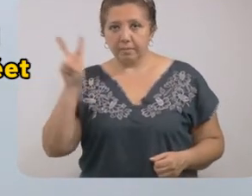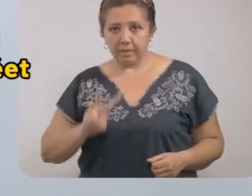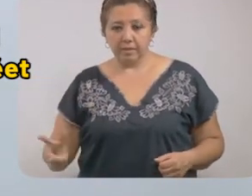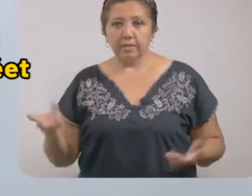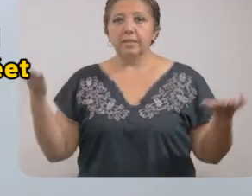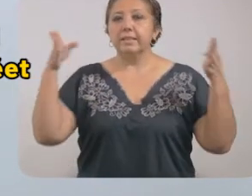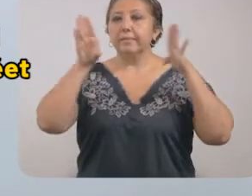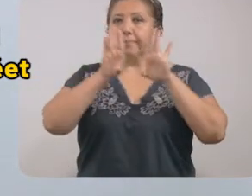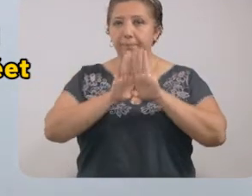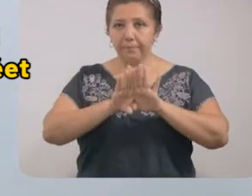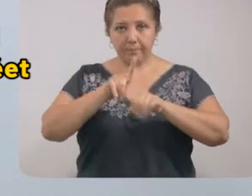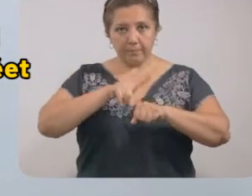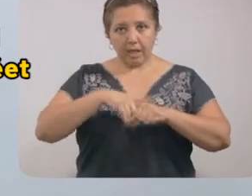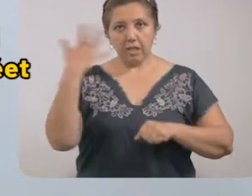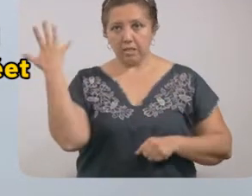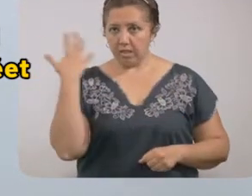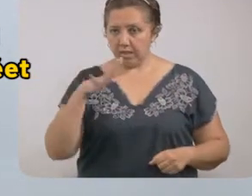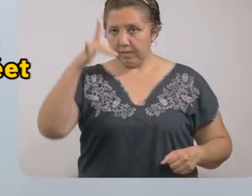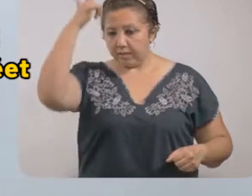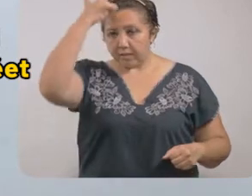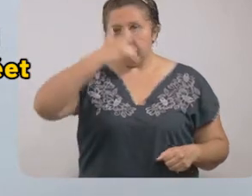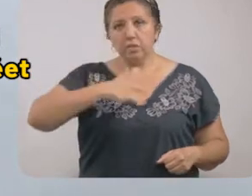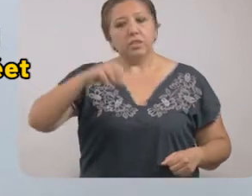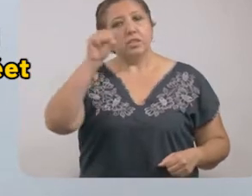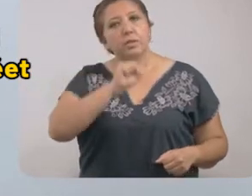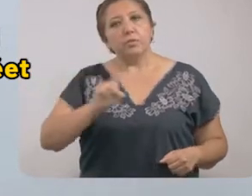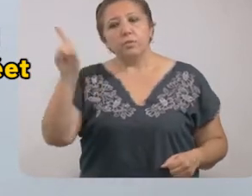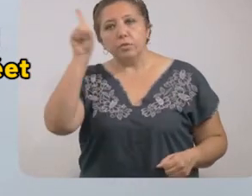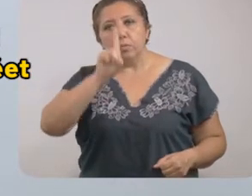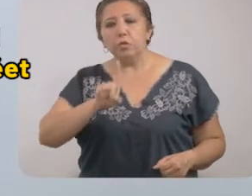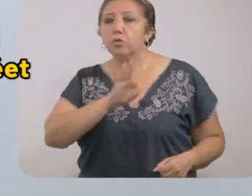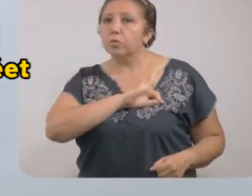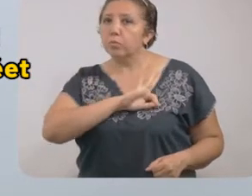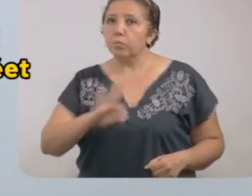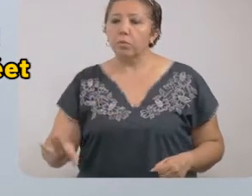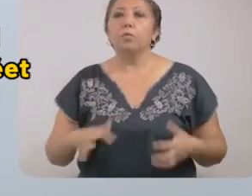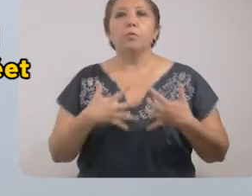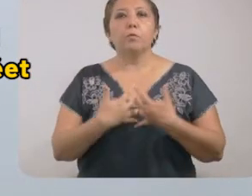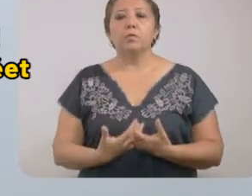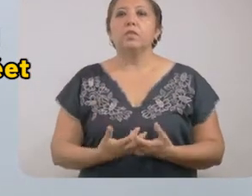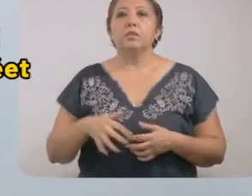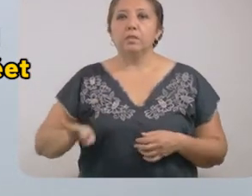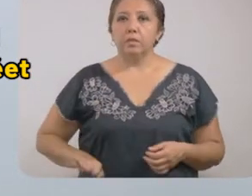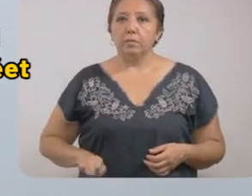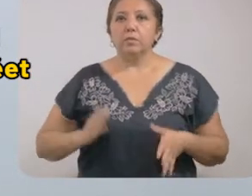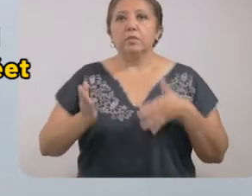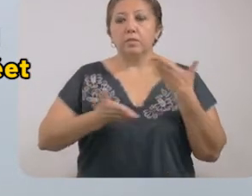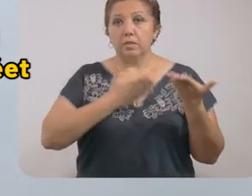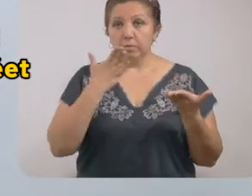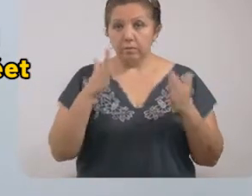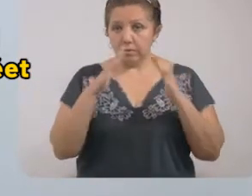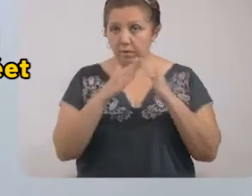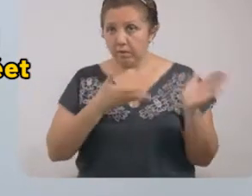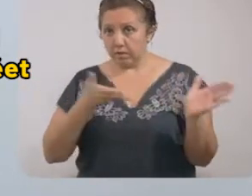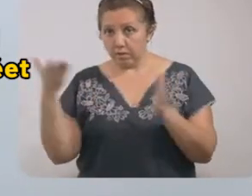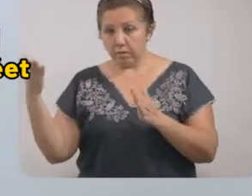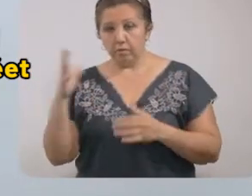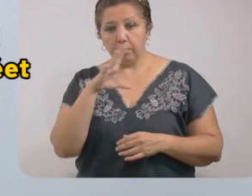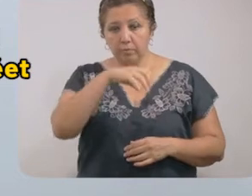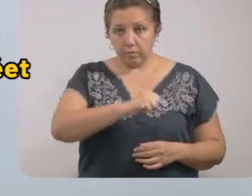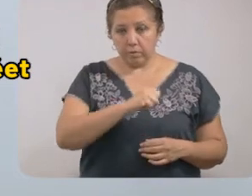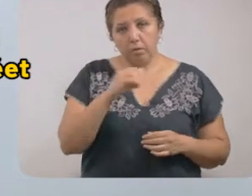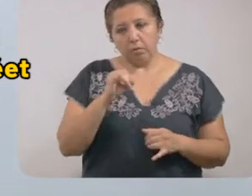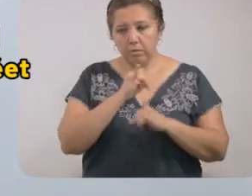viernes cerrarán como máximo a las 10 de la noche y sábados y domingos solo podrán operar en la modalidad de servicio a domicilio para llevar